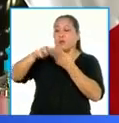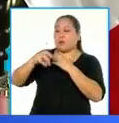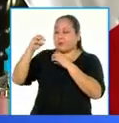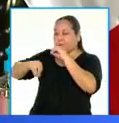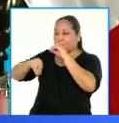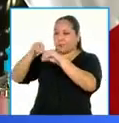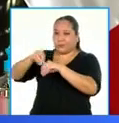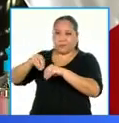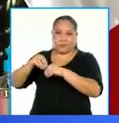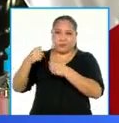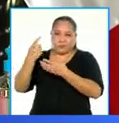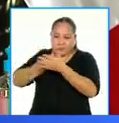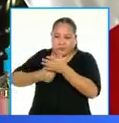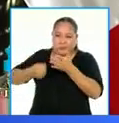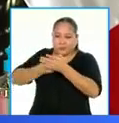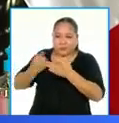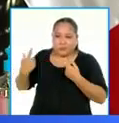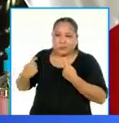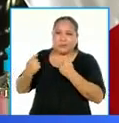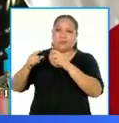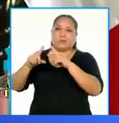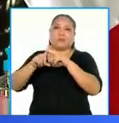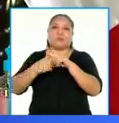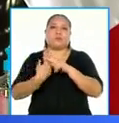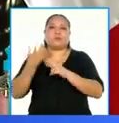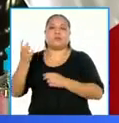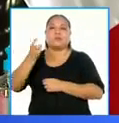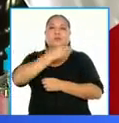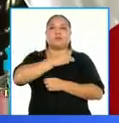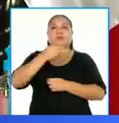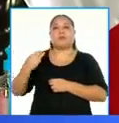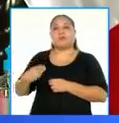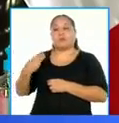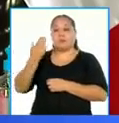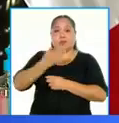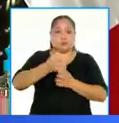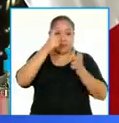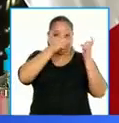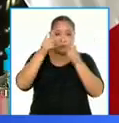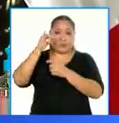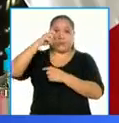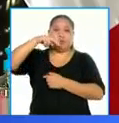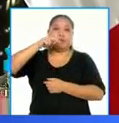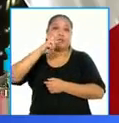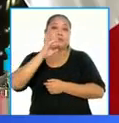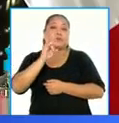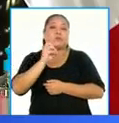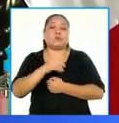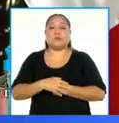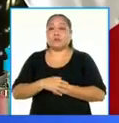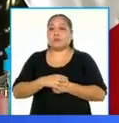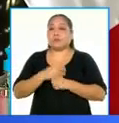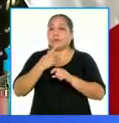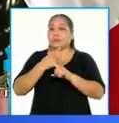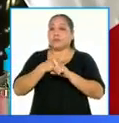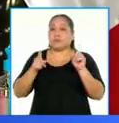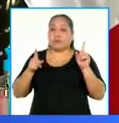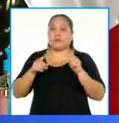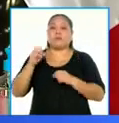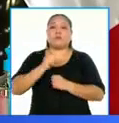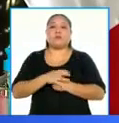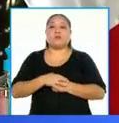estos esfuerzos se han iniciado desde el Ministerio del Interior. Sin embargo, a pesar que ha